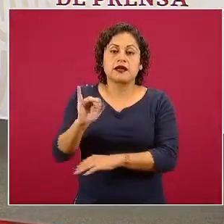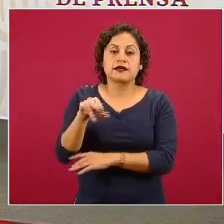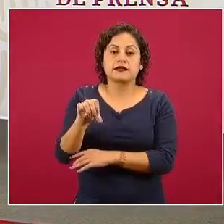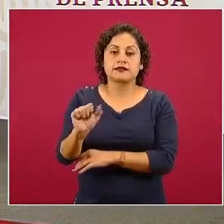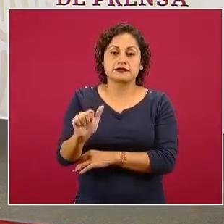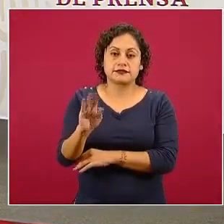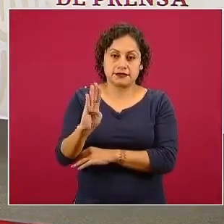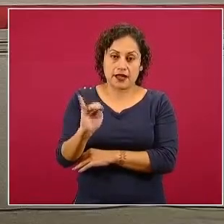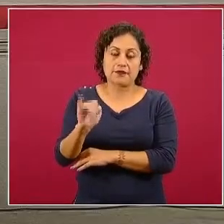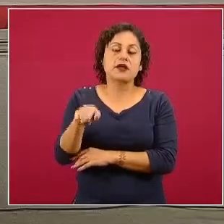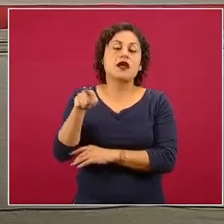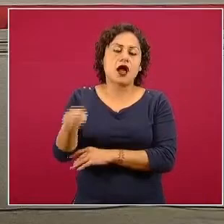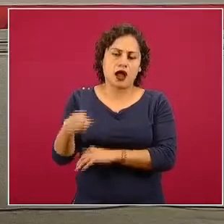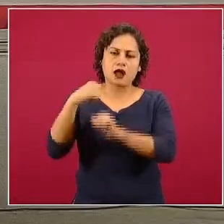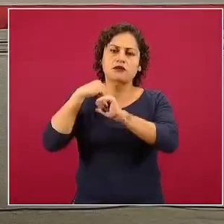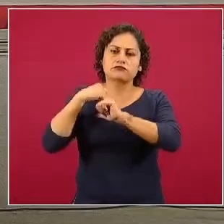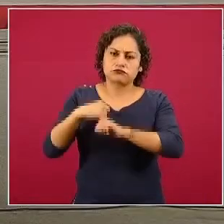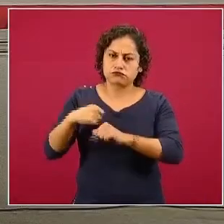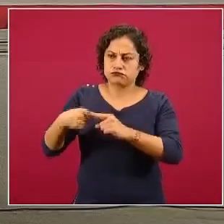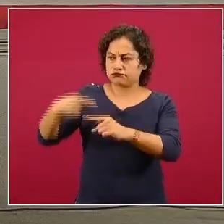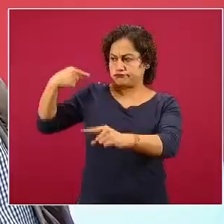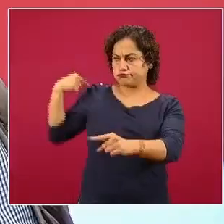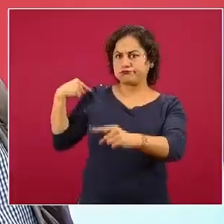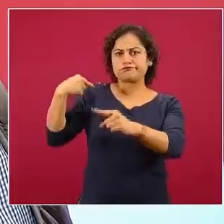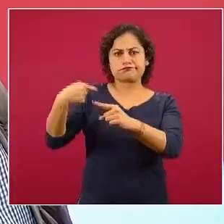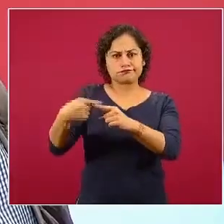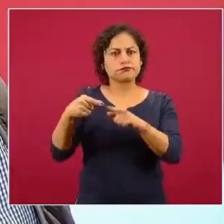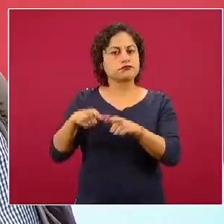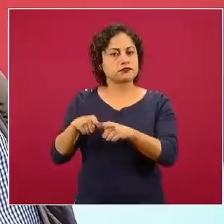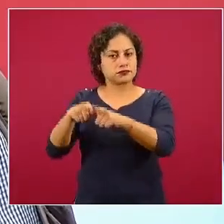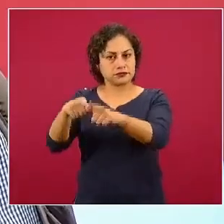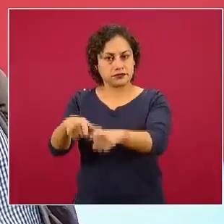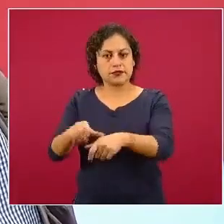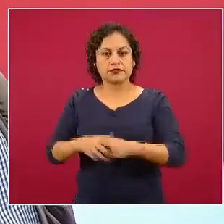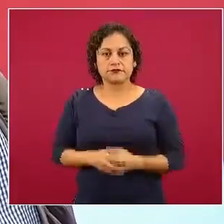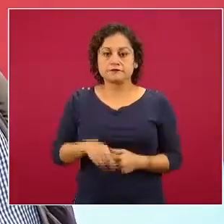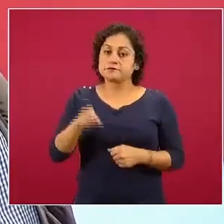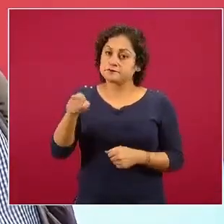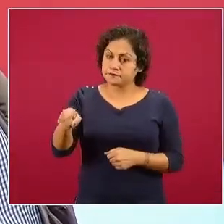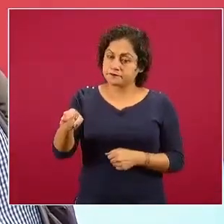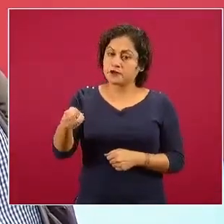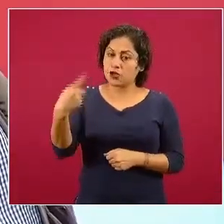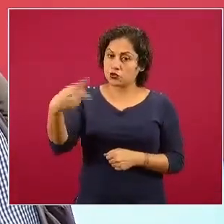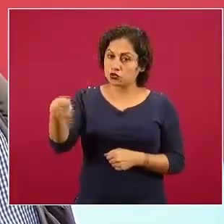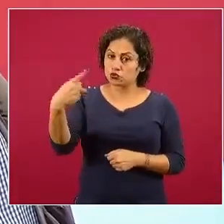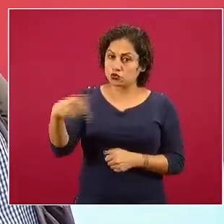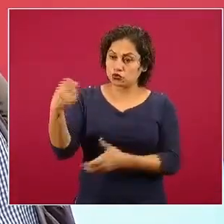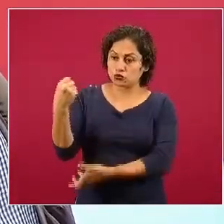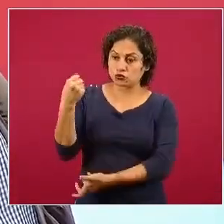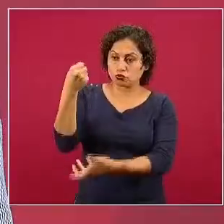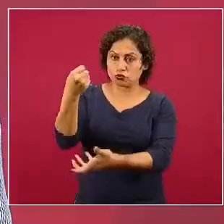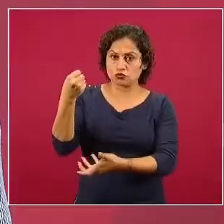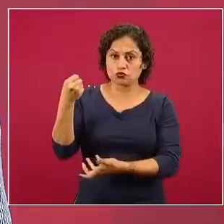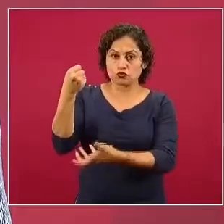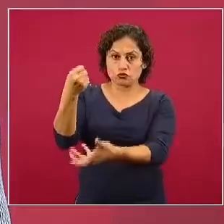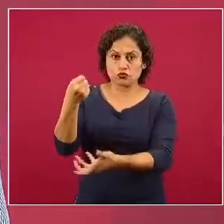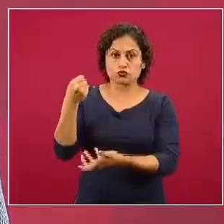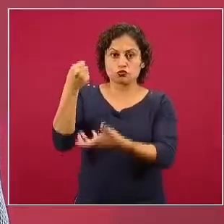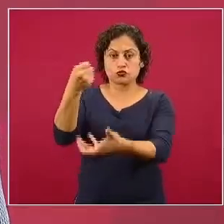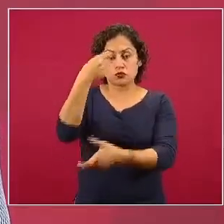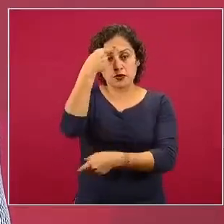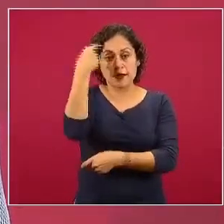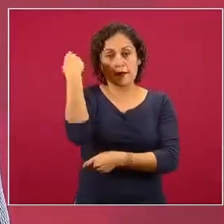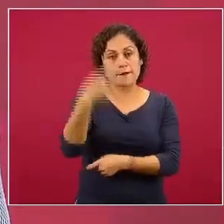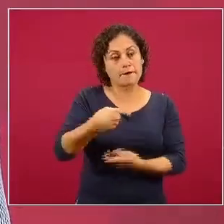que ha estado hasta el momento y durante toda la epidemia financiando todas aquellas